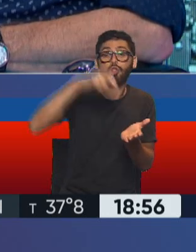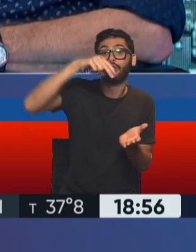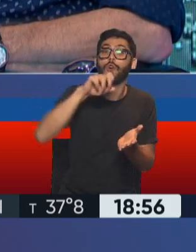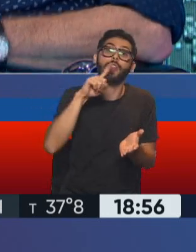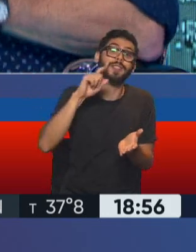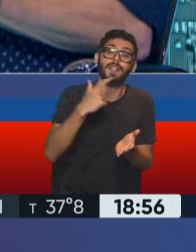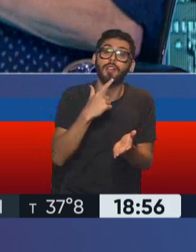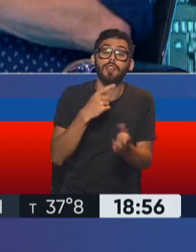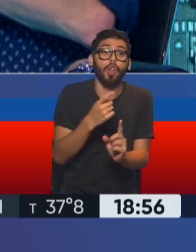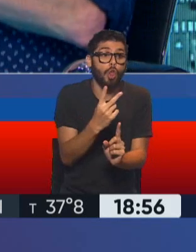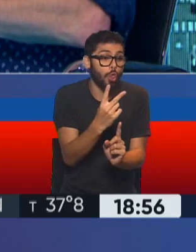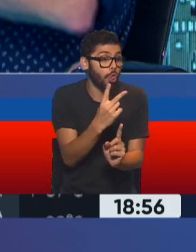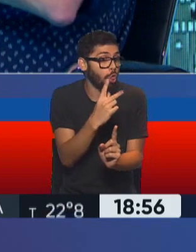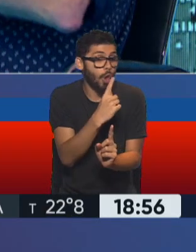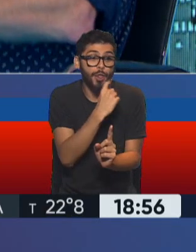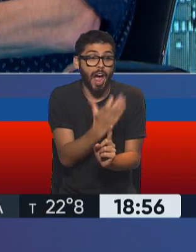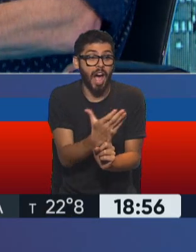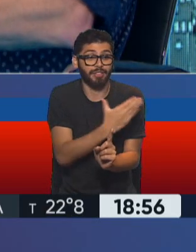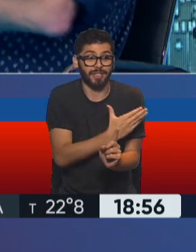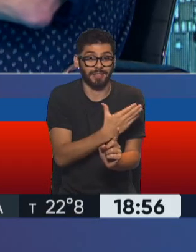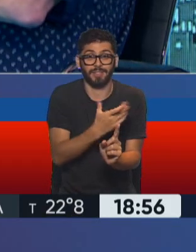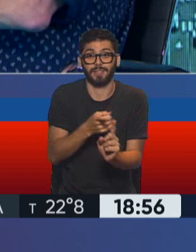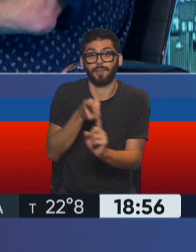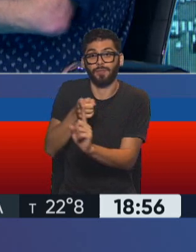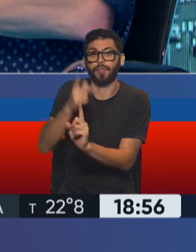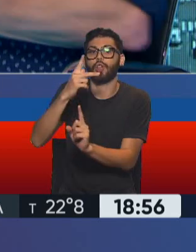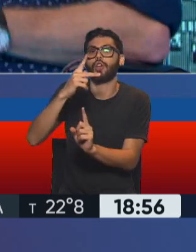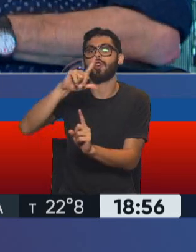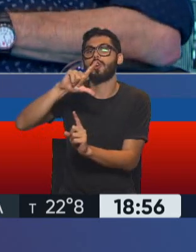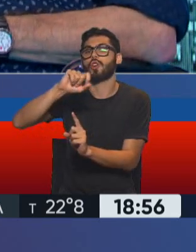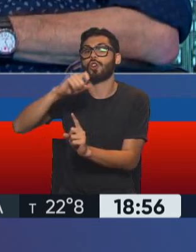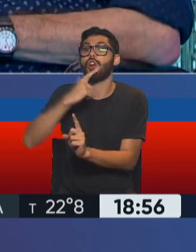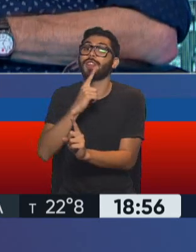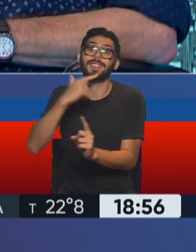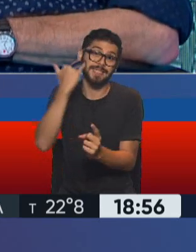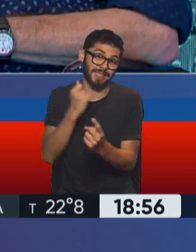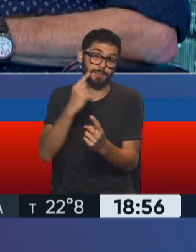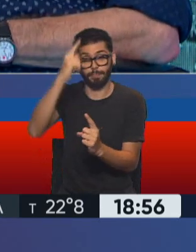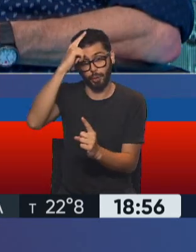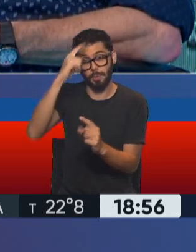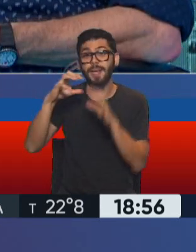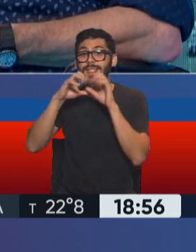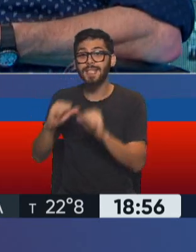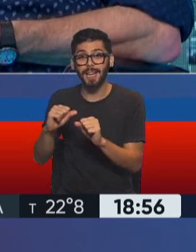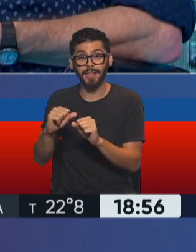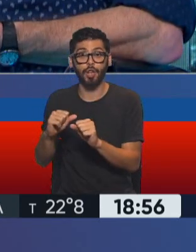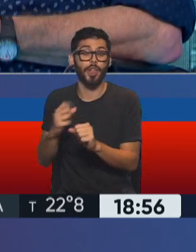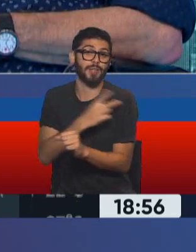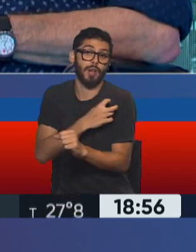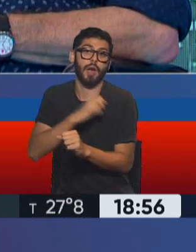días antes de que esa cúpula integrada por Klotzik y el secretario de Seguridad Alberto